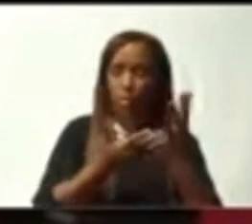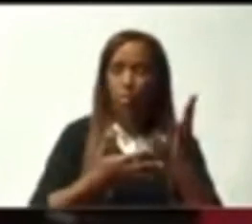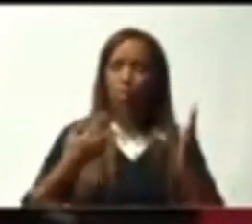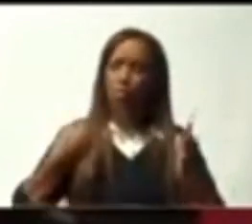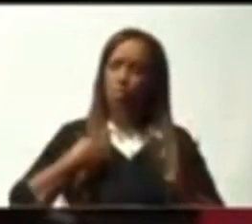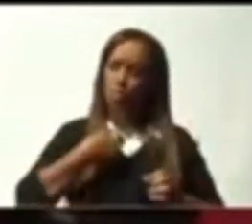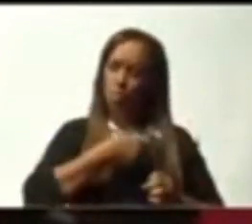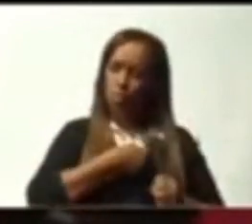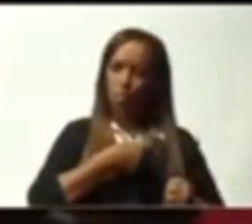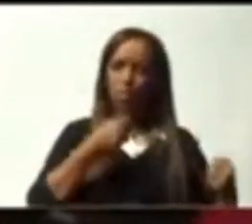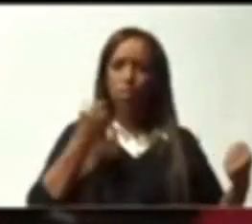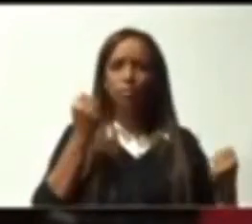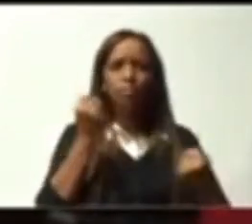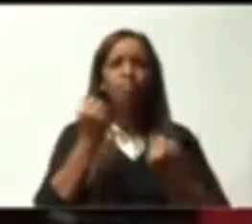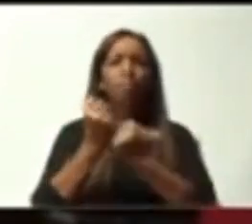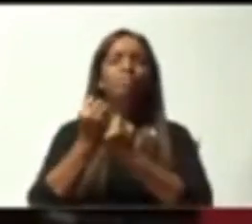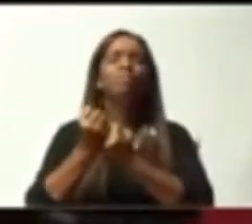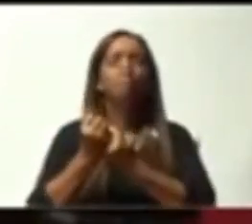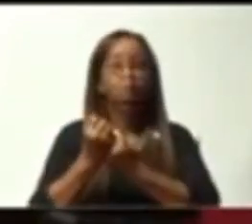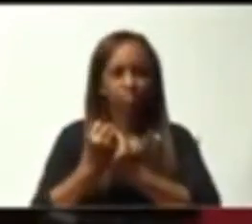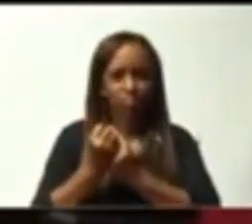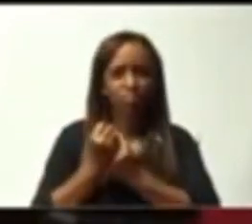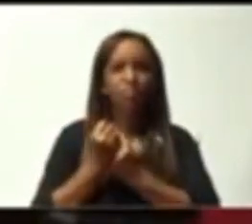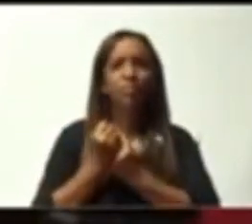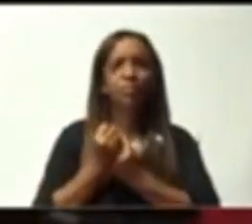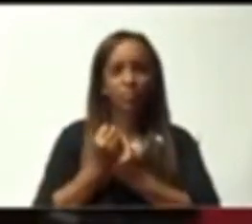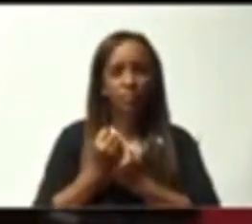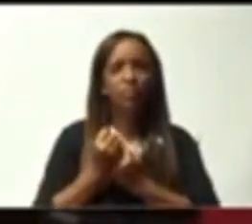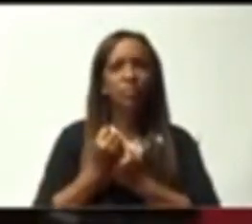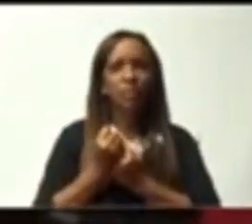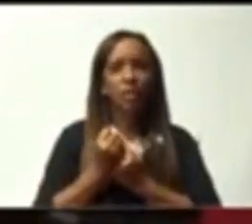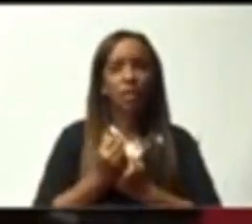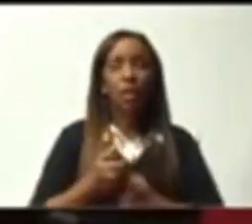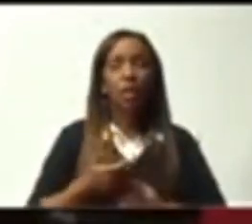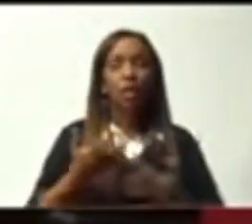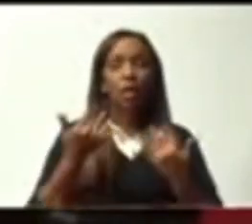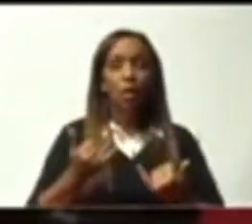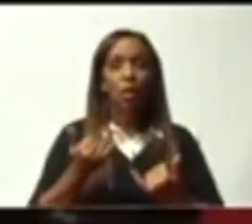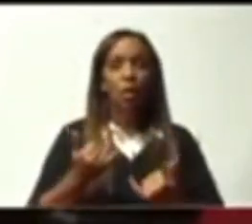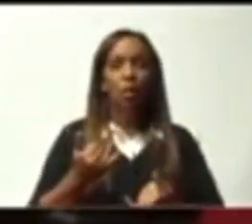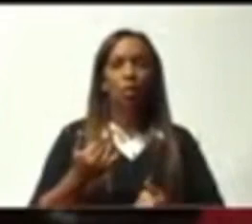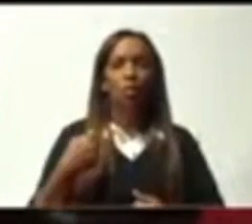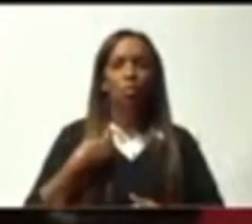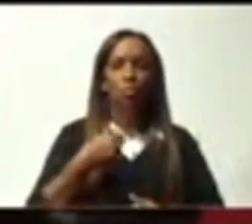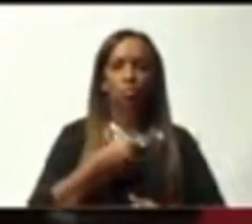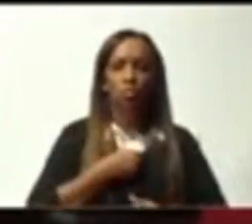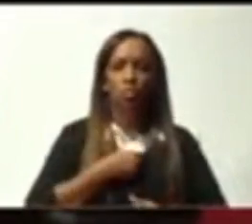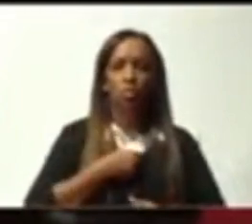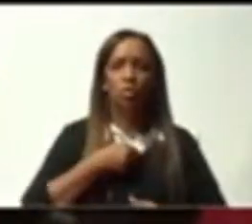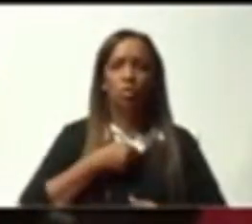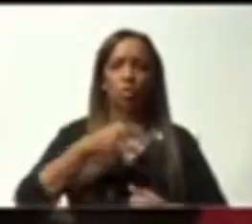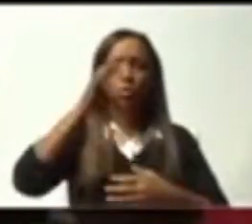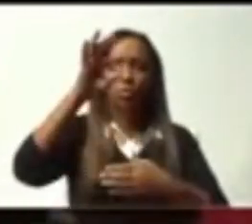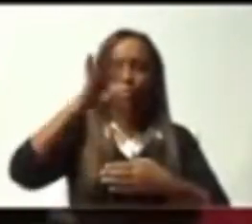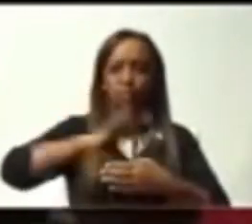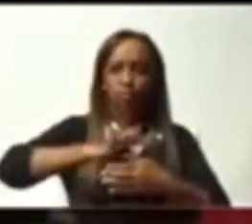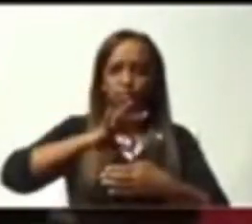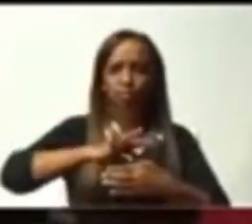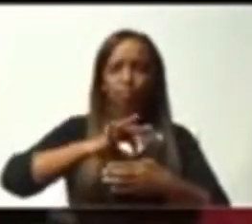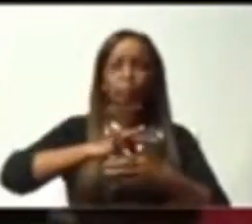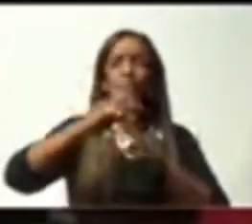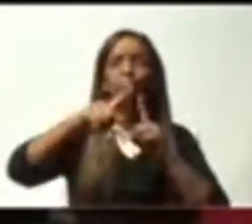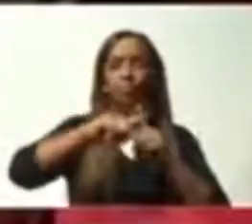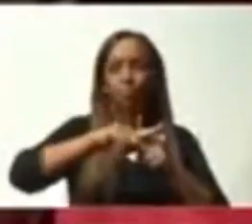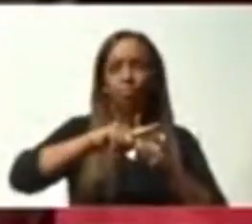con la dignidad que gobernamos, con esa misma dignidad hacemos oposición hoy en día. Vamos a votar de manera favorable por este proyecto de ley.